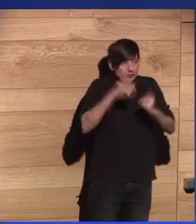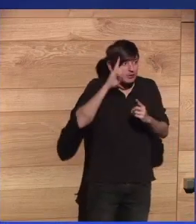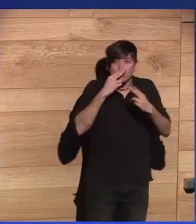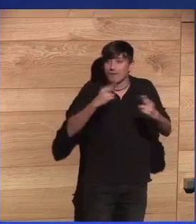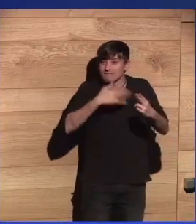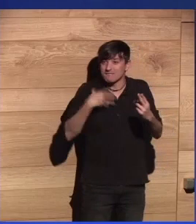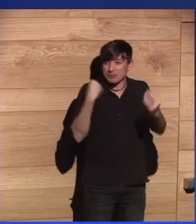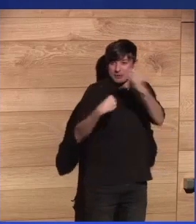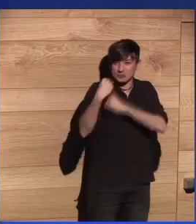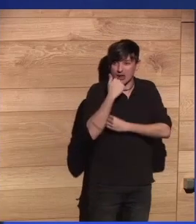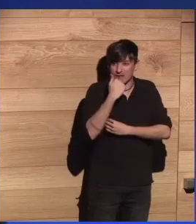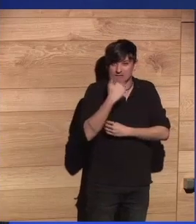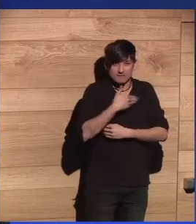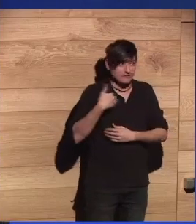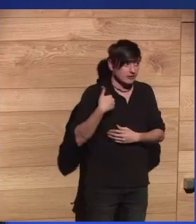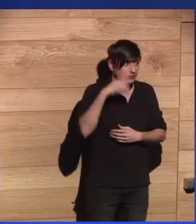preguntas o